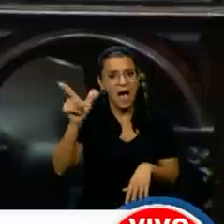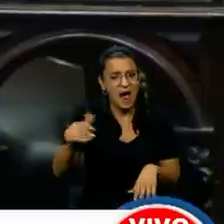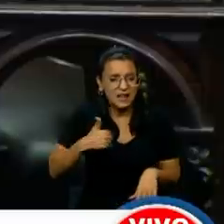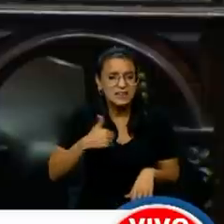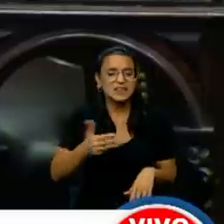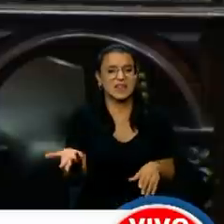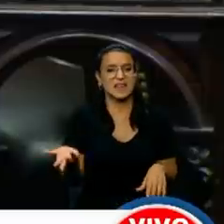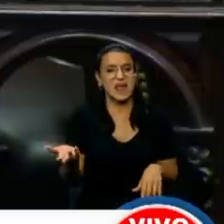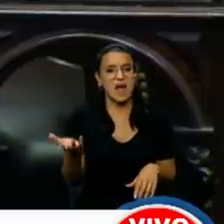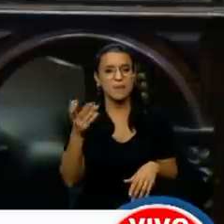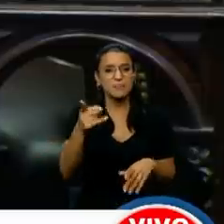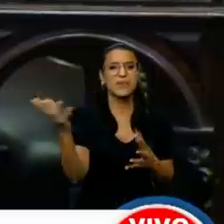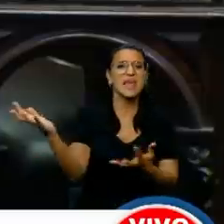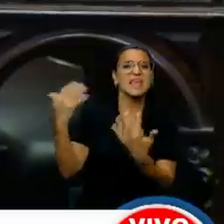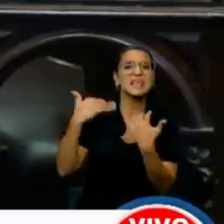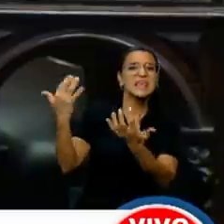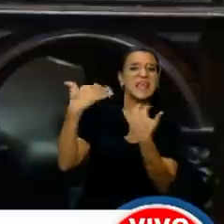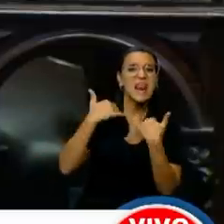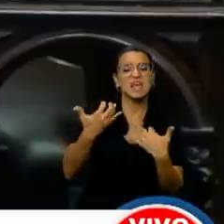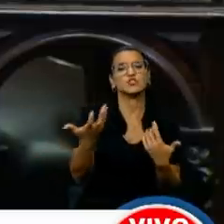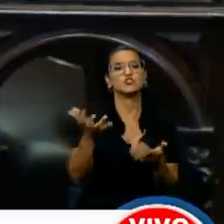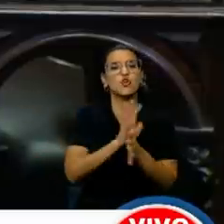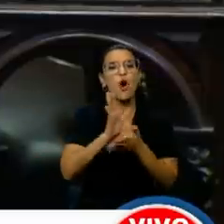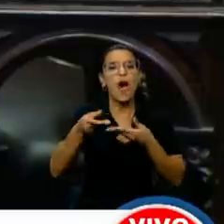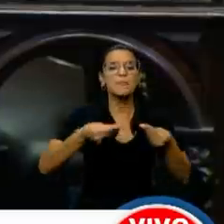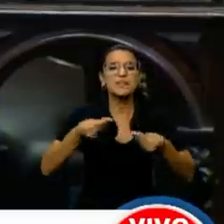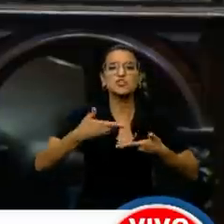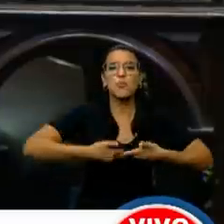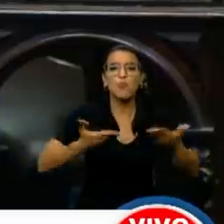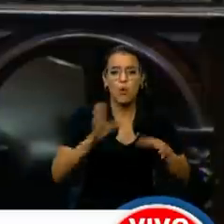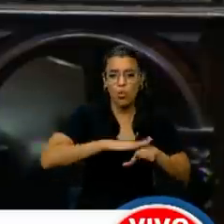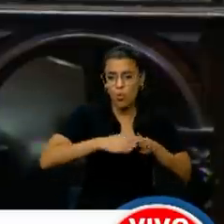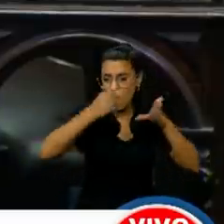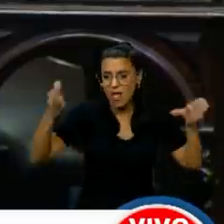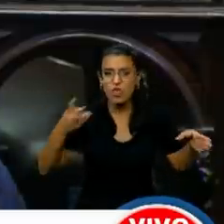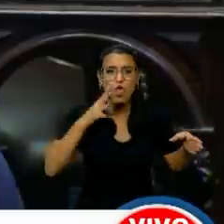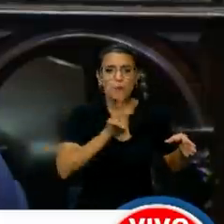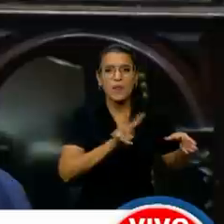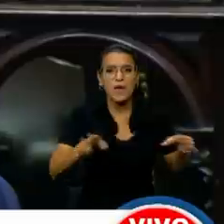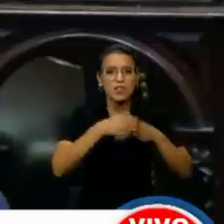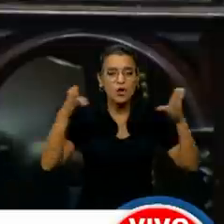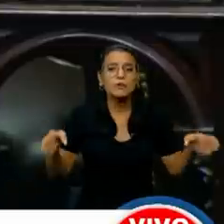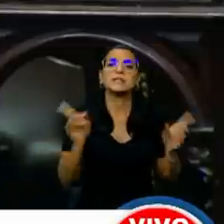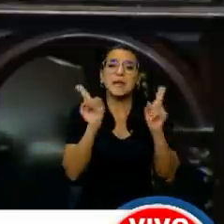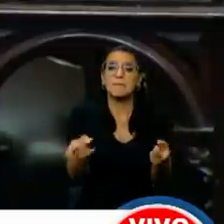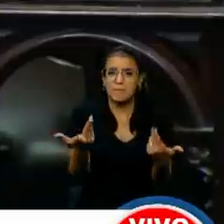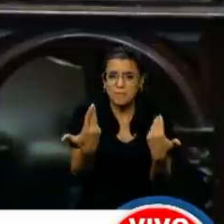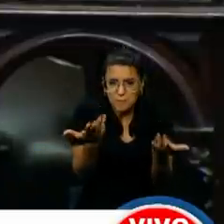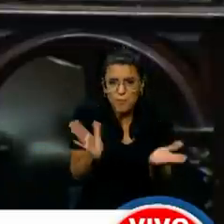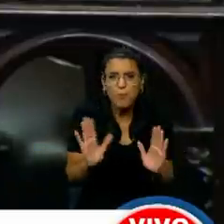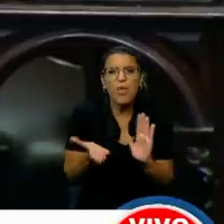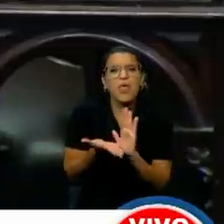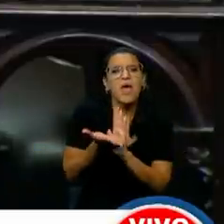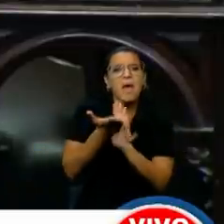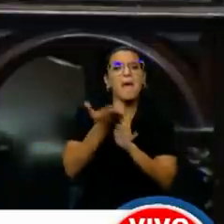limitemos el ingreso a la administración pública durante todo el 2022 permítanos subir